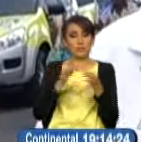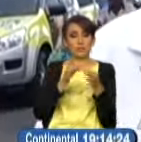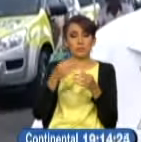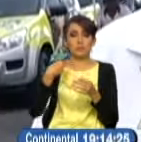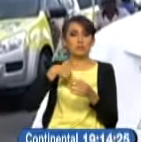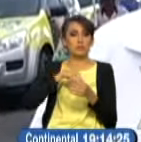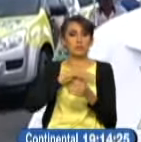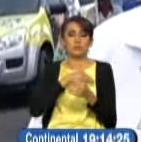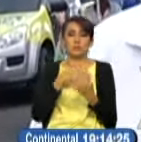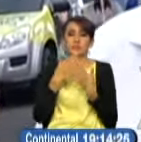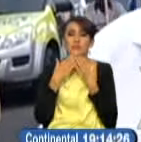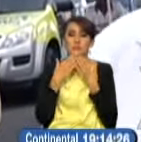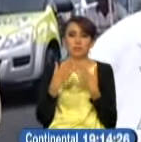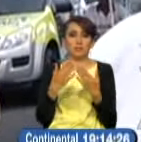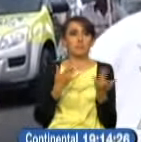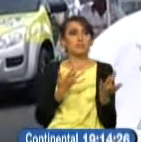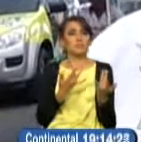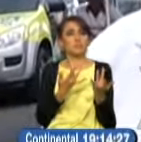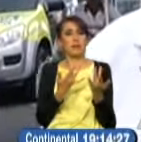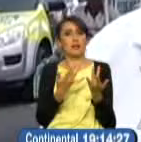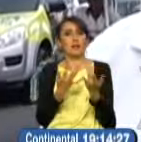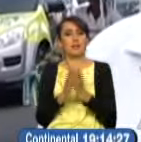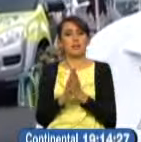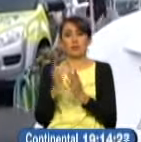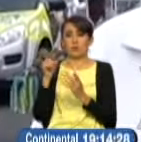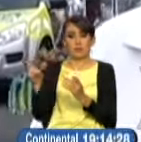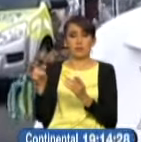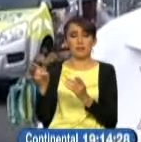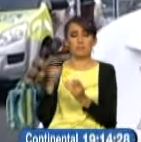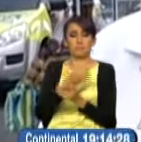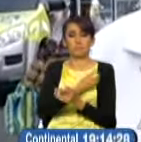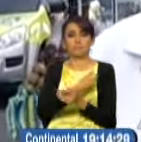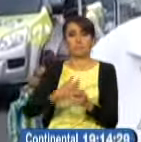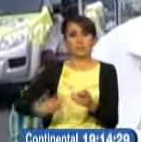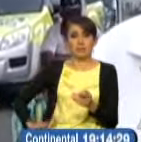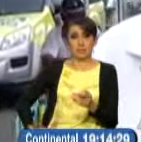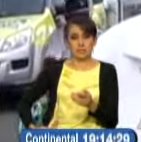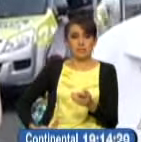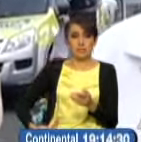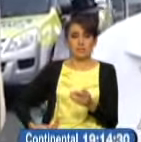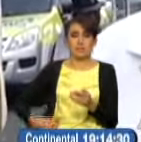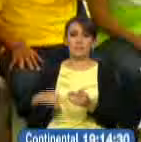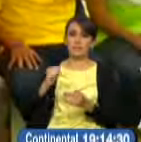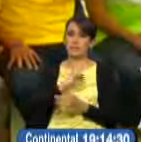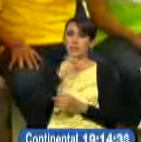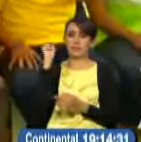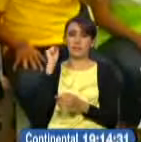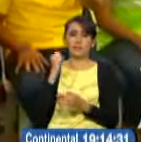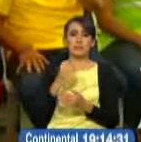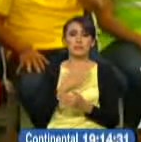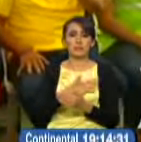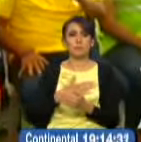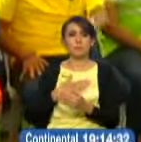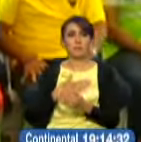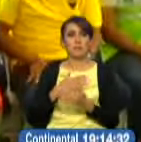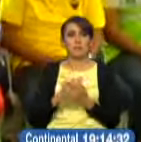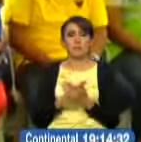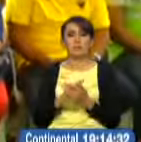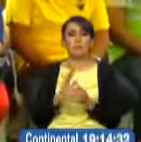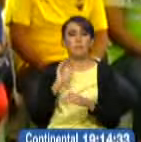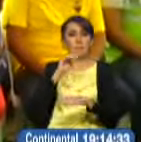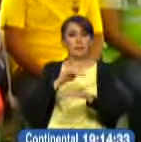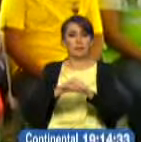estamos esperando que él sea un electo presidente de la República. Más tarde, el binomio de Alianza